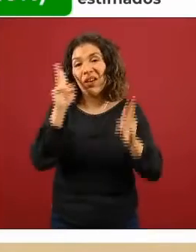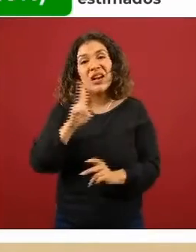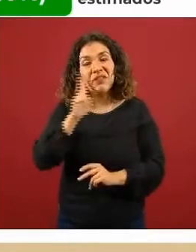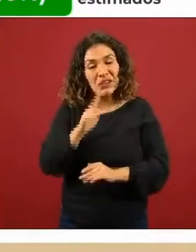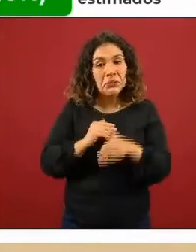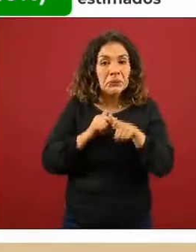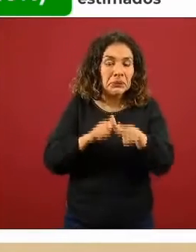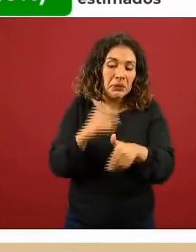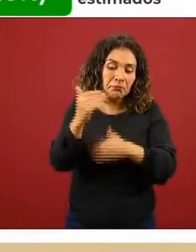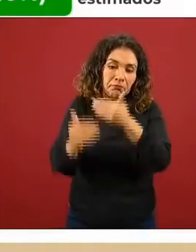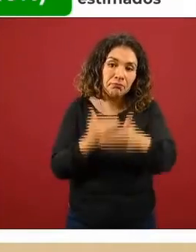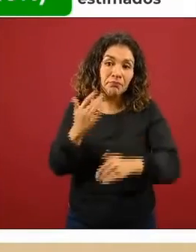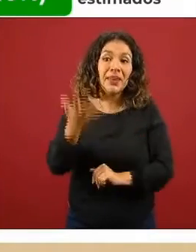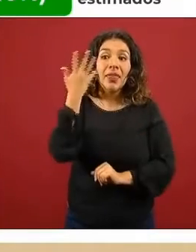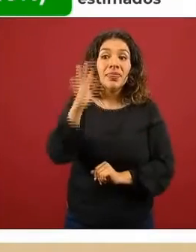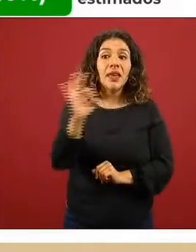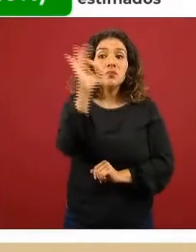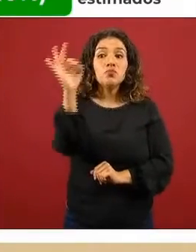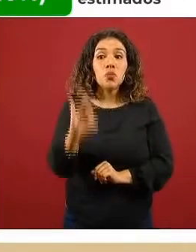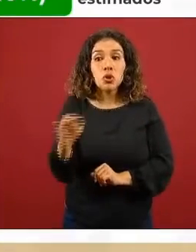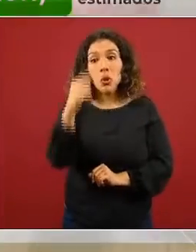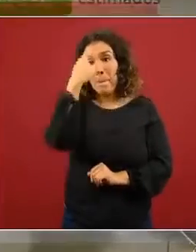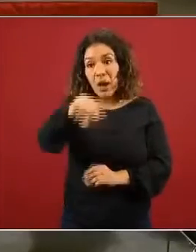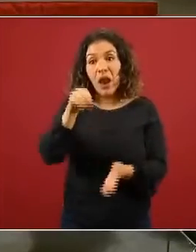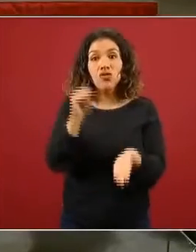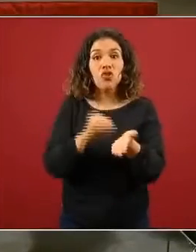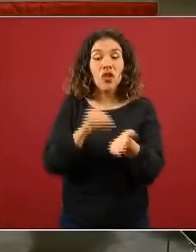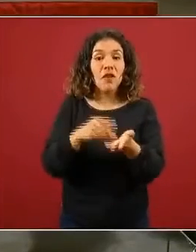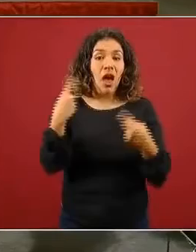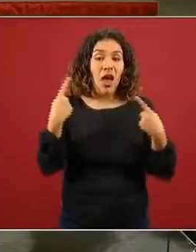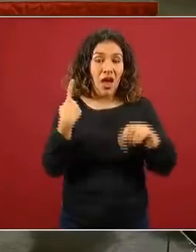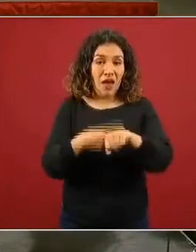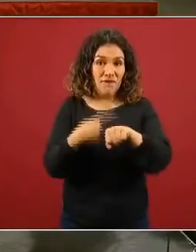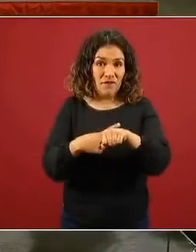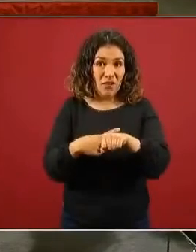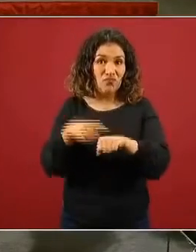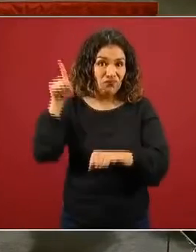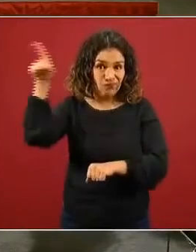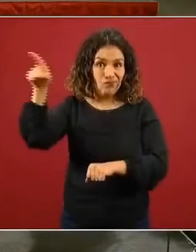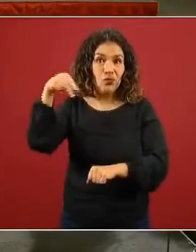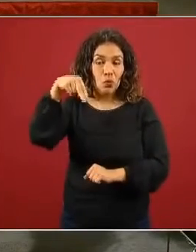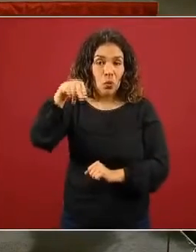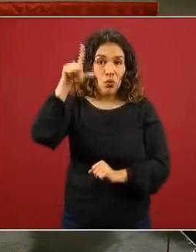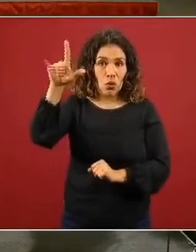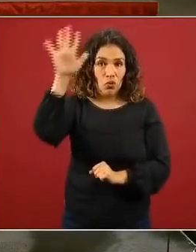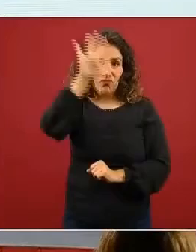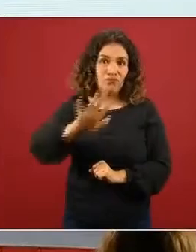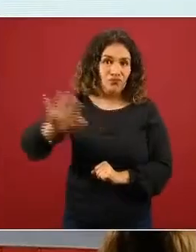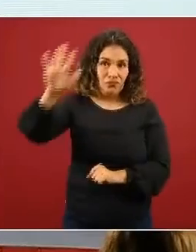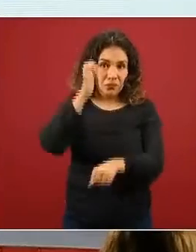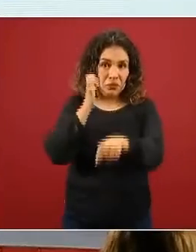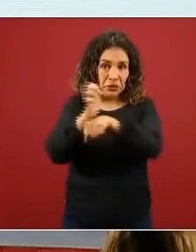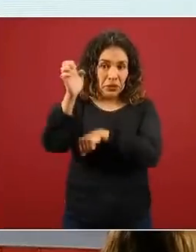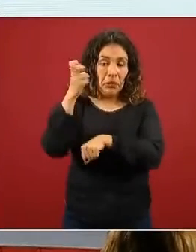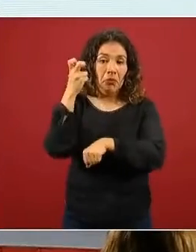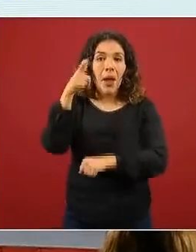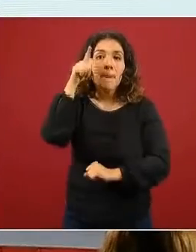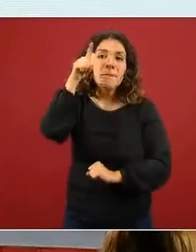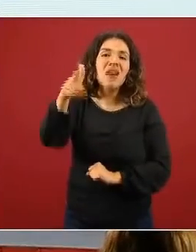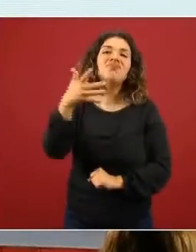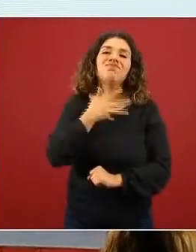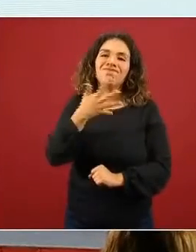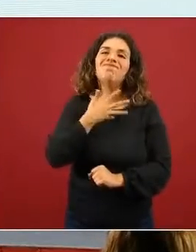la semana. 10% la actividad de casos activos en todo el estado de Nuevo León, lo cual nos revela